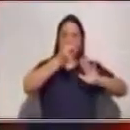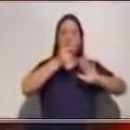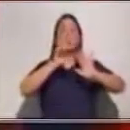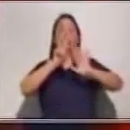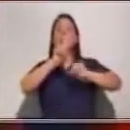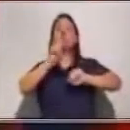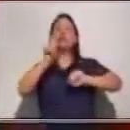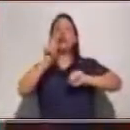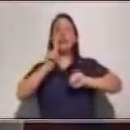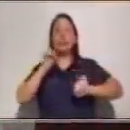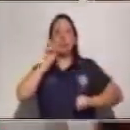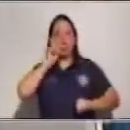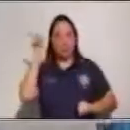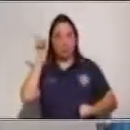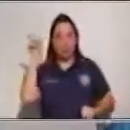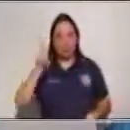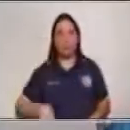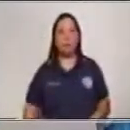100.